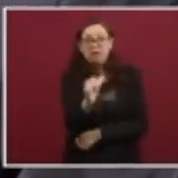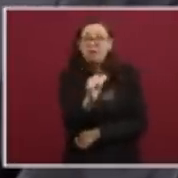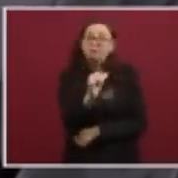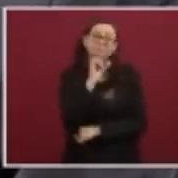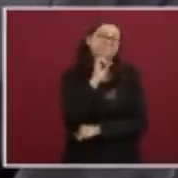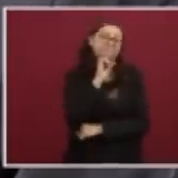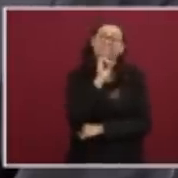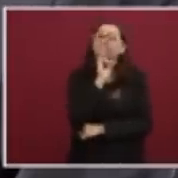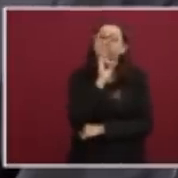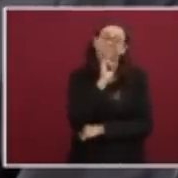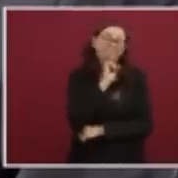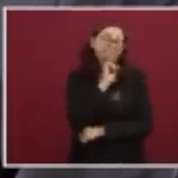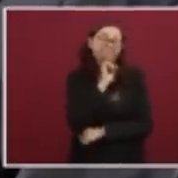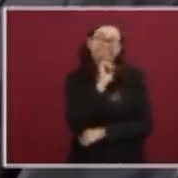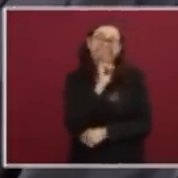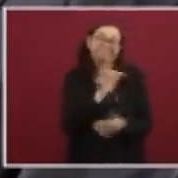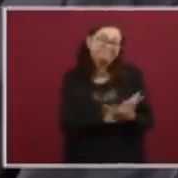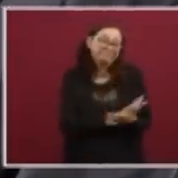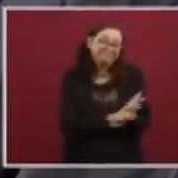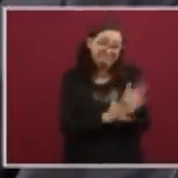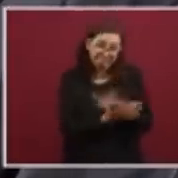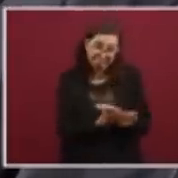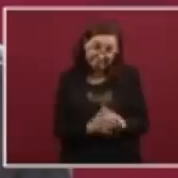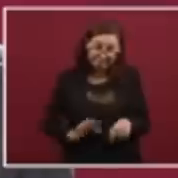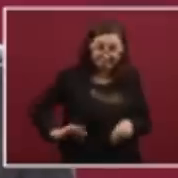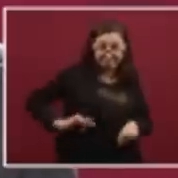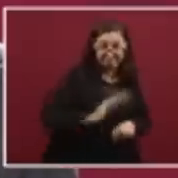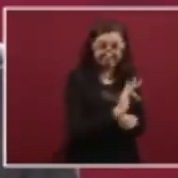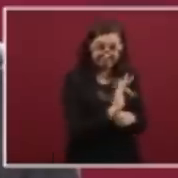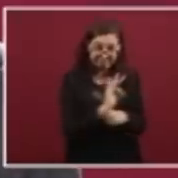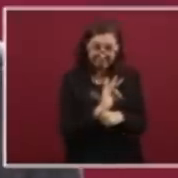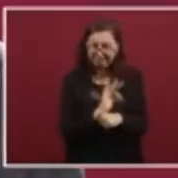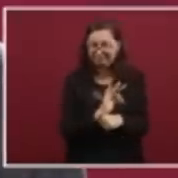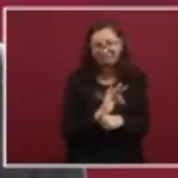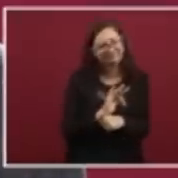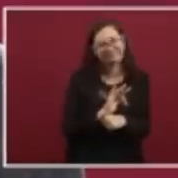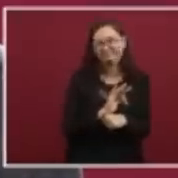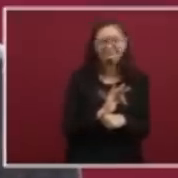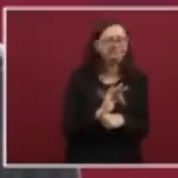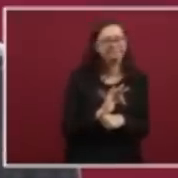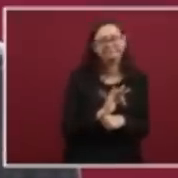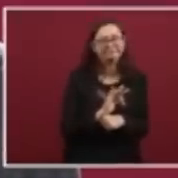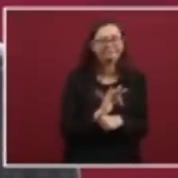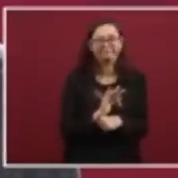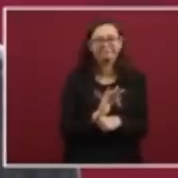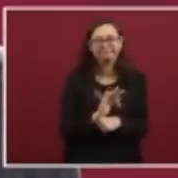nos hacíamos cómplices, corresponsables de